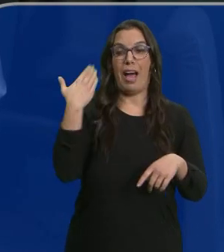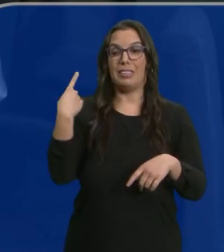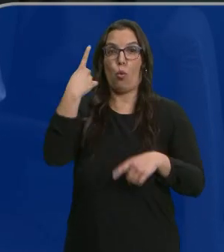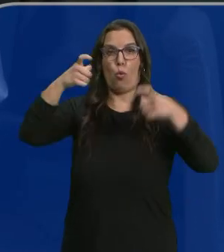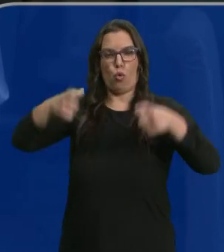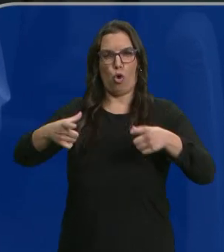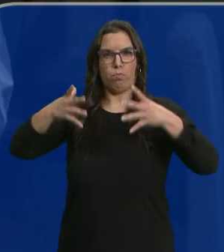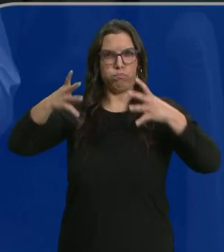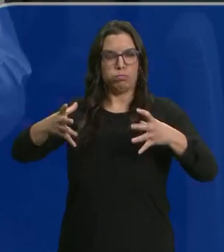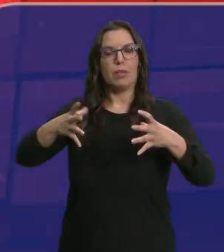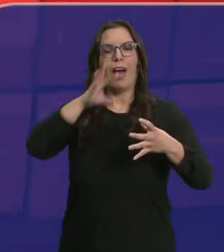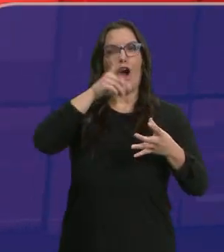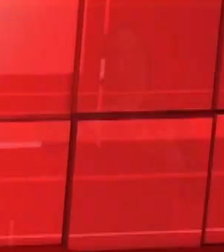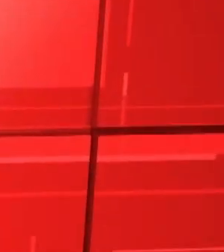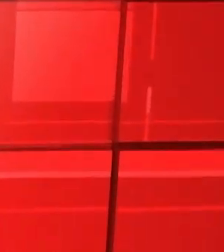grande.